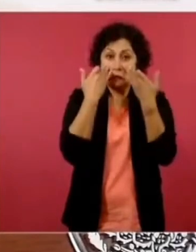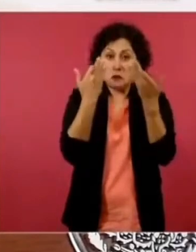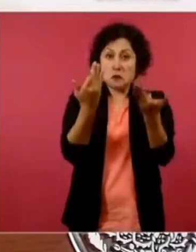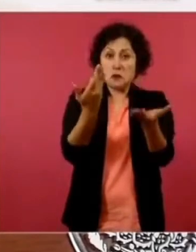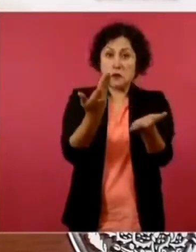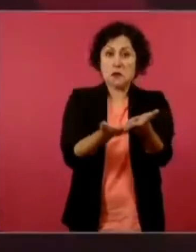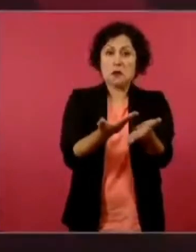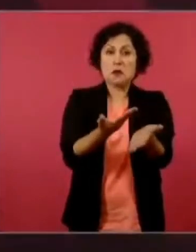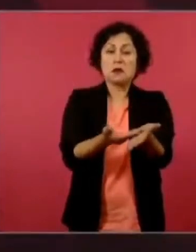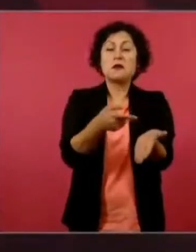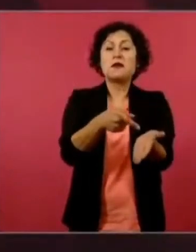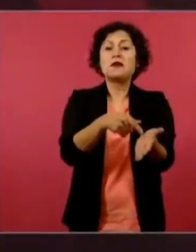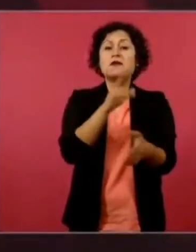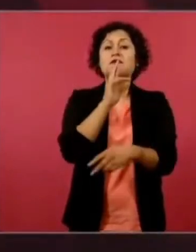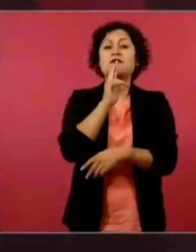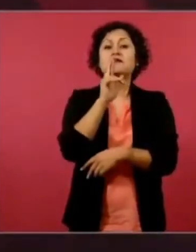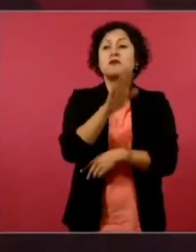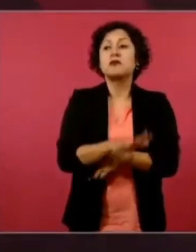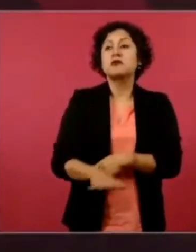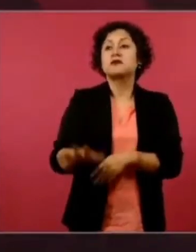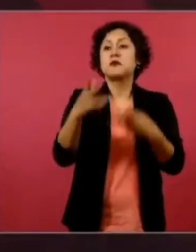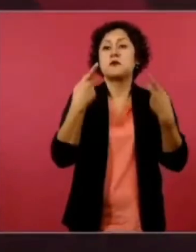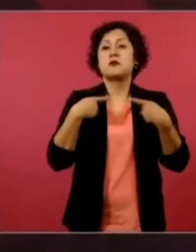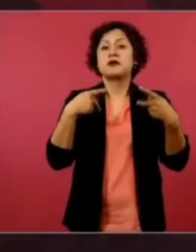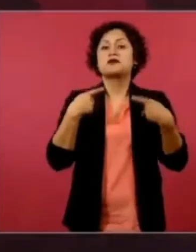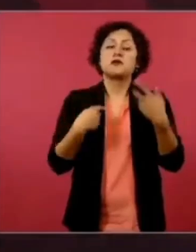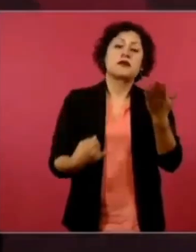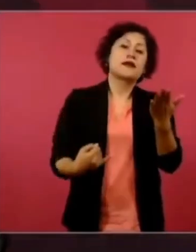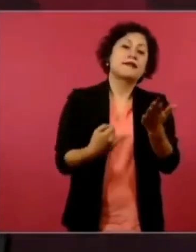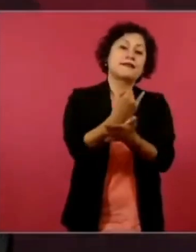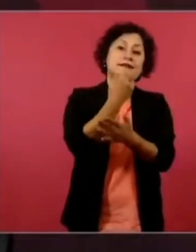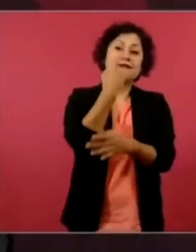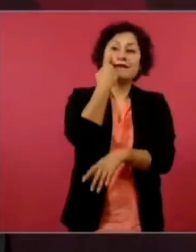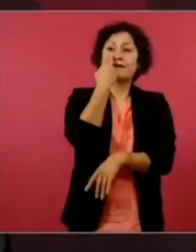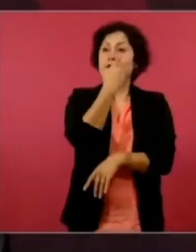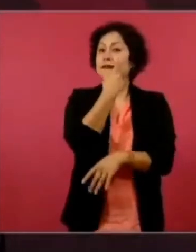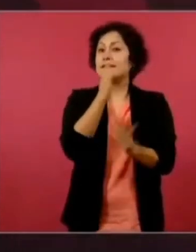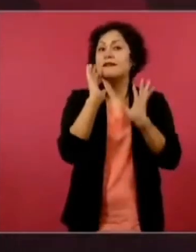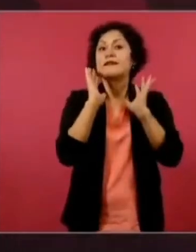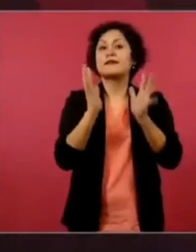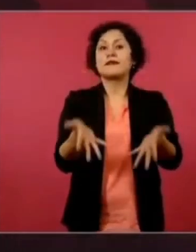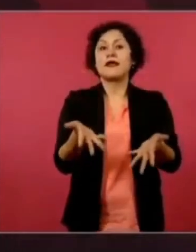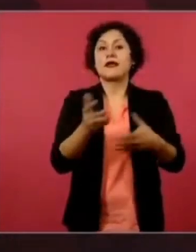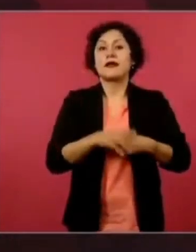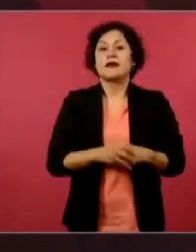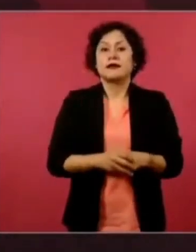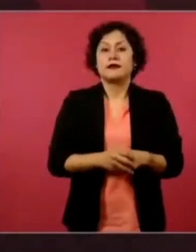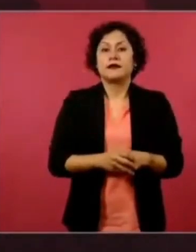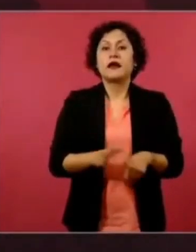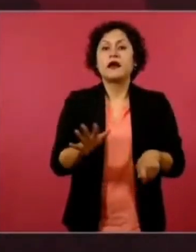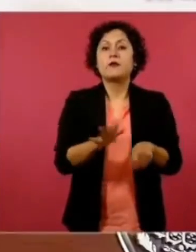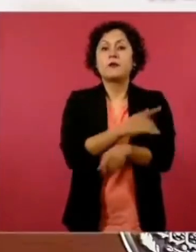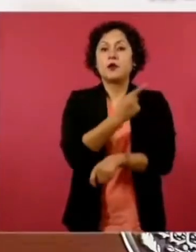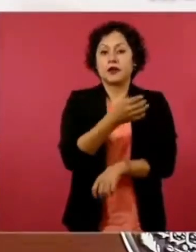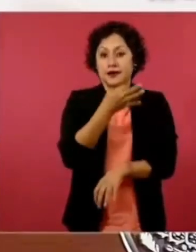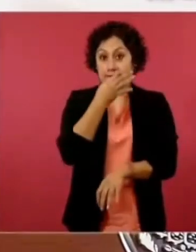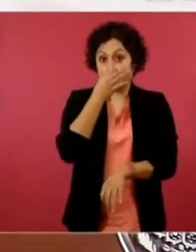Entonces sí, porque la derecha, apréndanse esto,